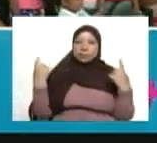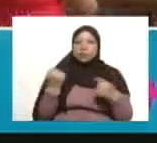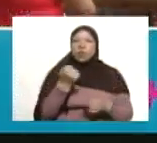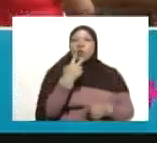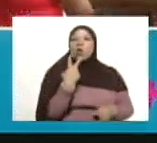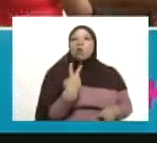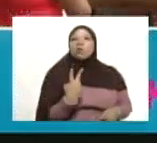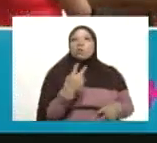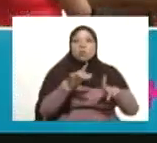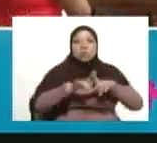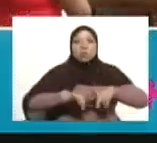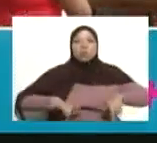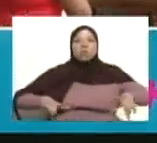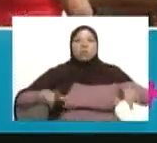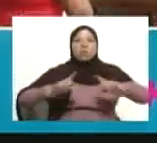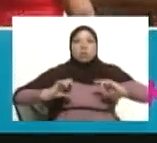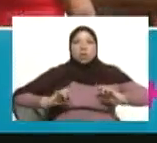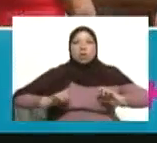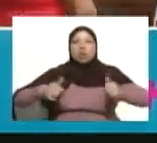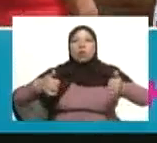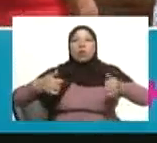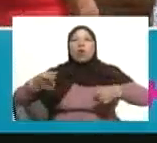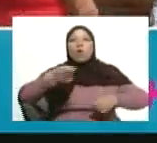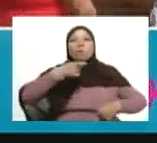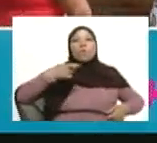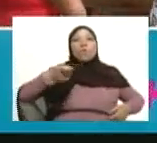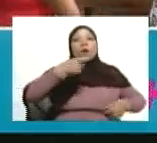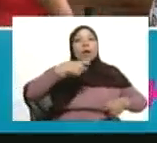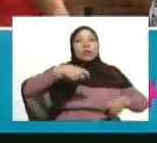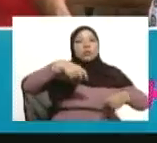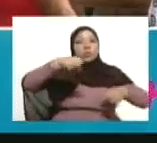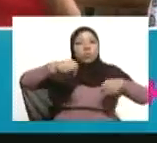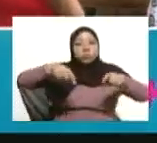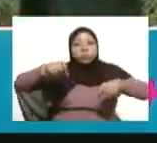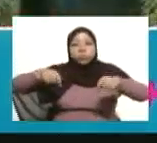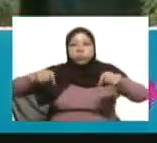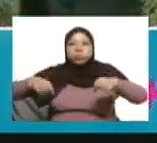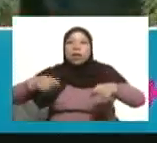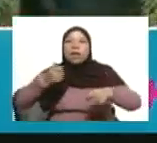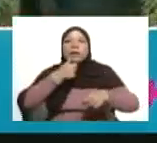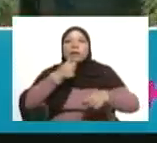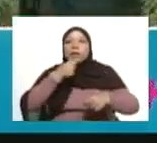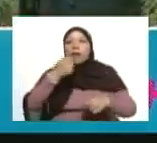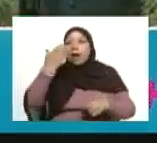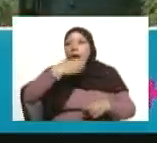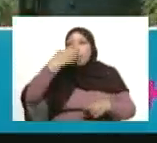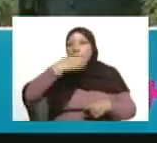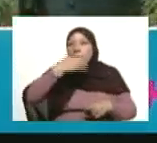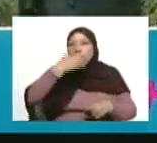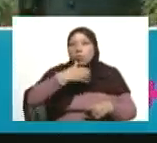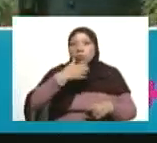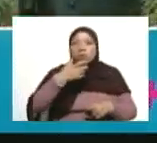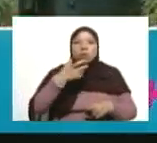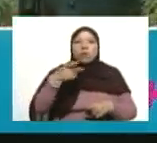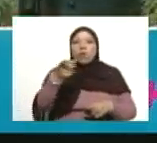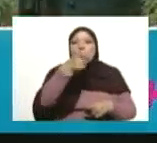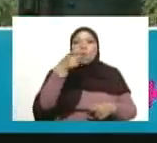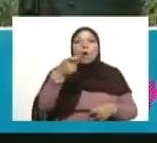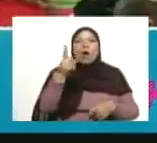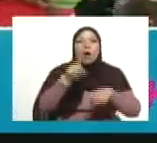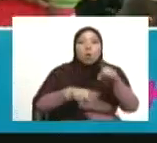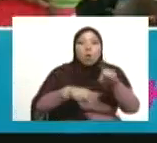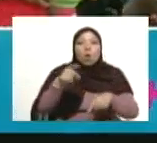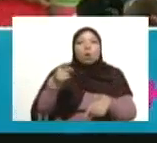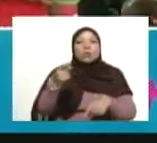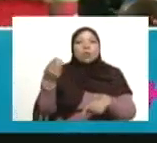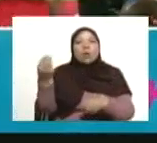hicimos primero la iniciación del café militante con los agricultores para que participaran, porque teníamos que incluirlos